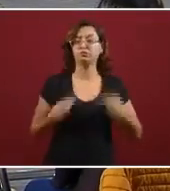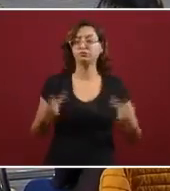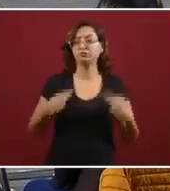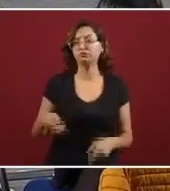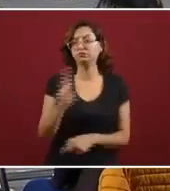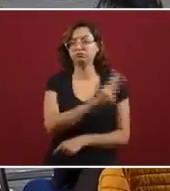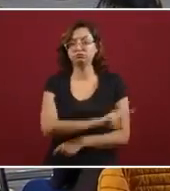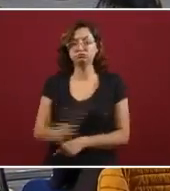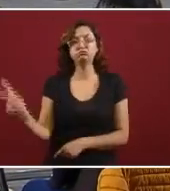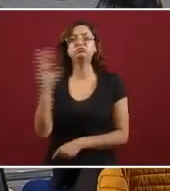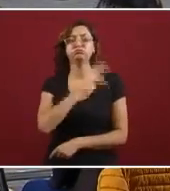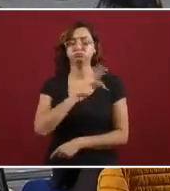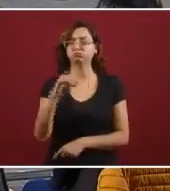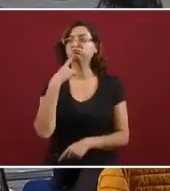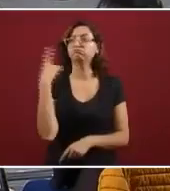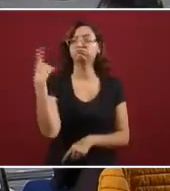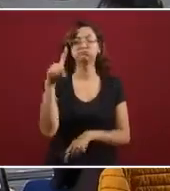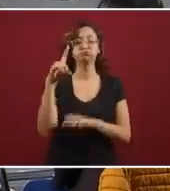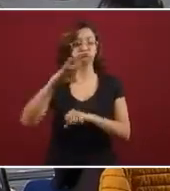acudir a los amparos,